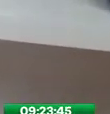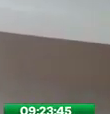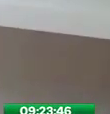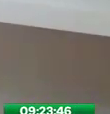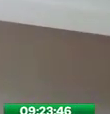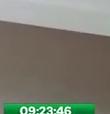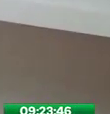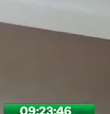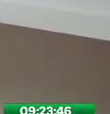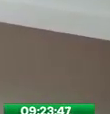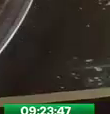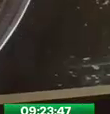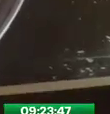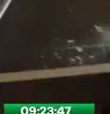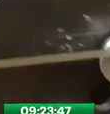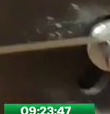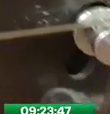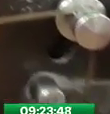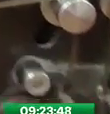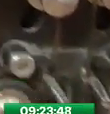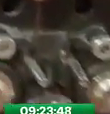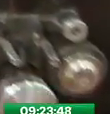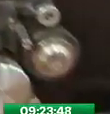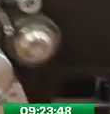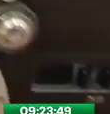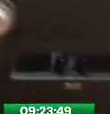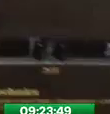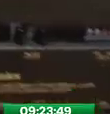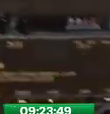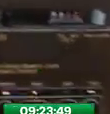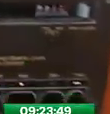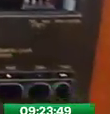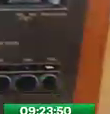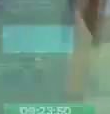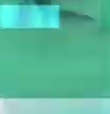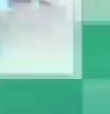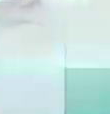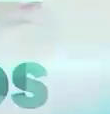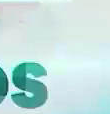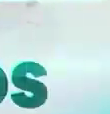informó marcela constante brito